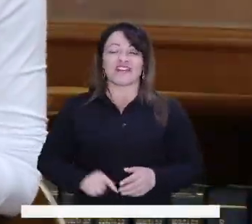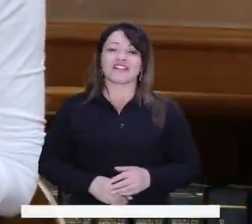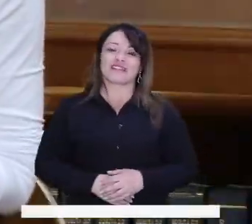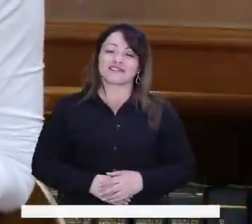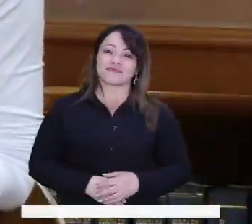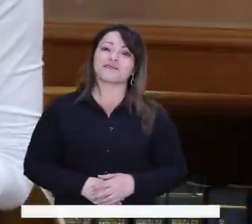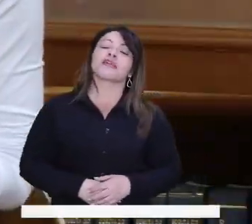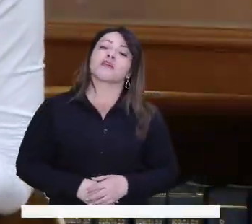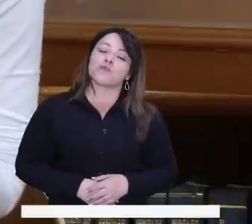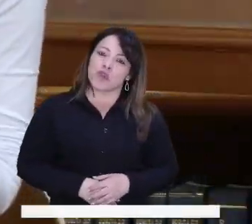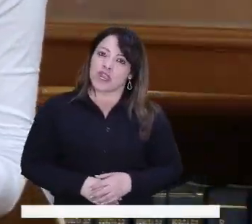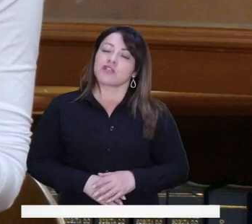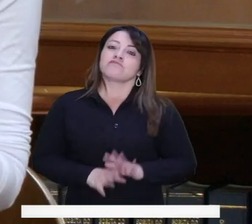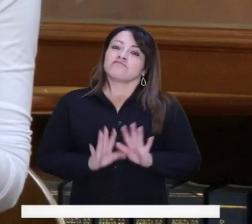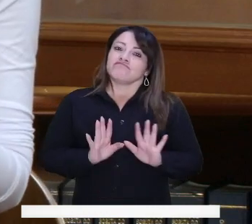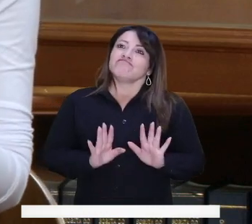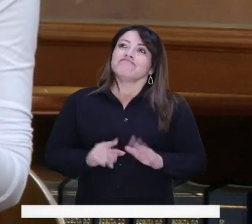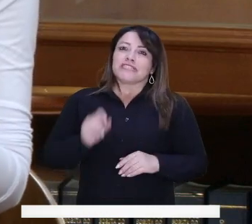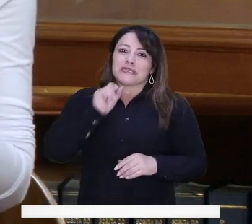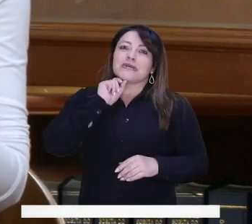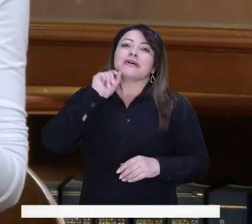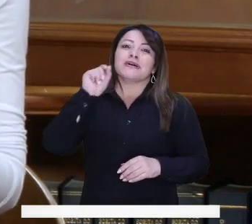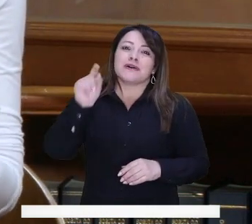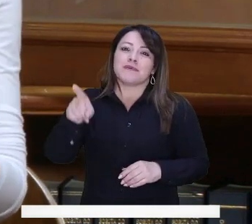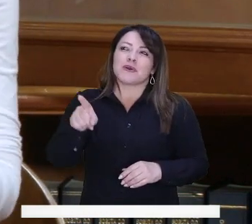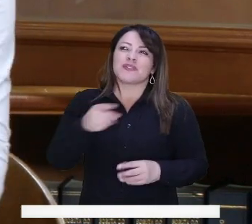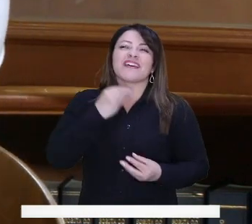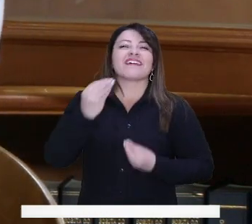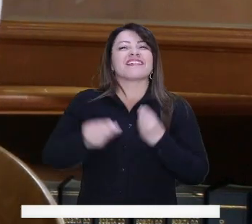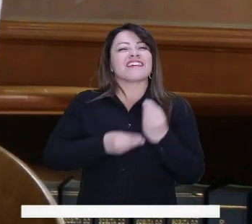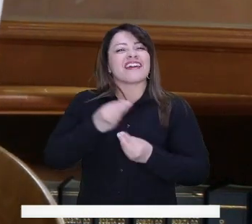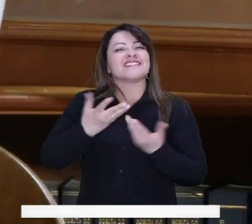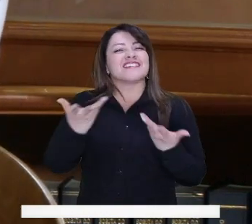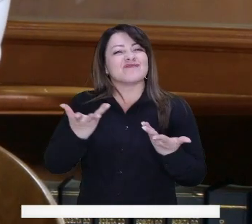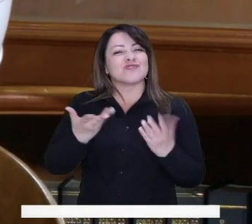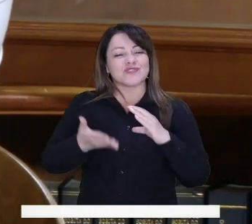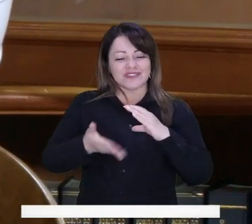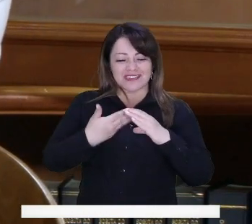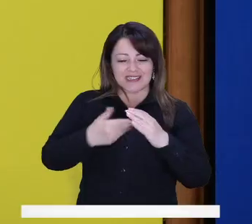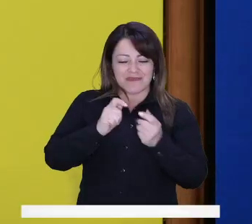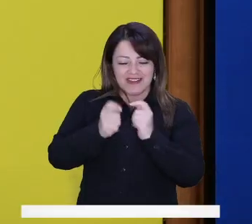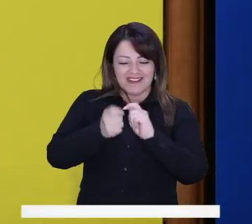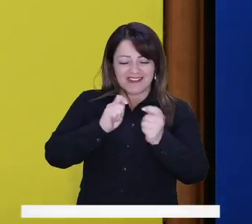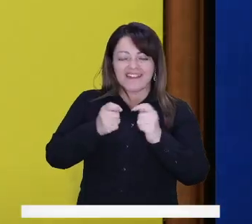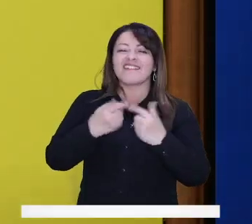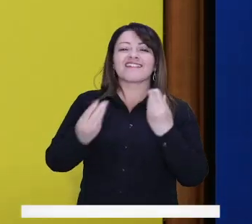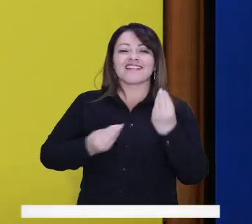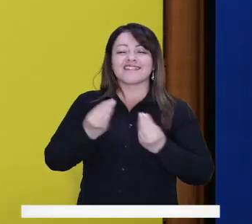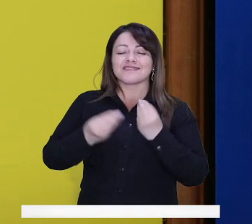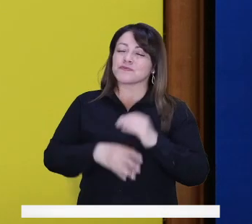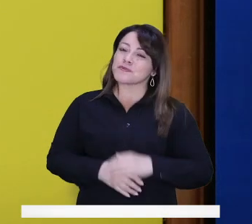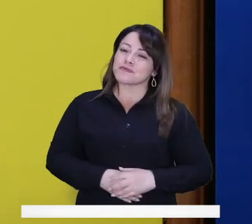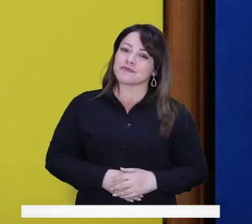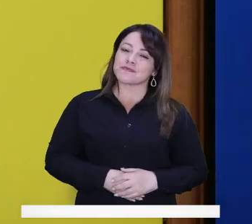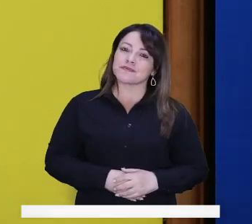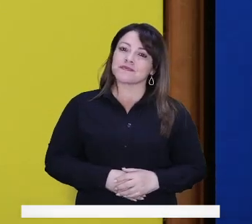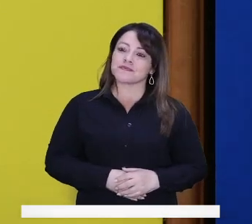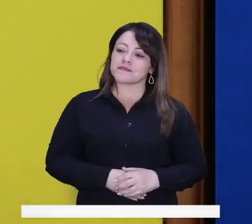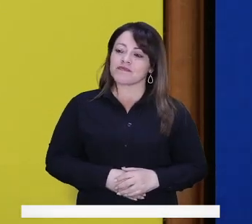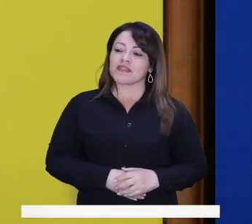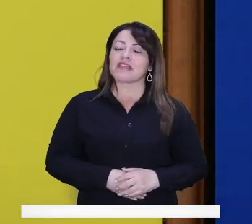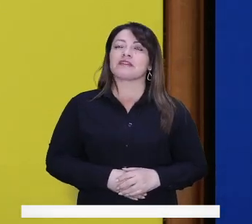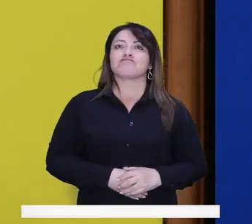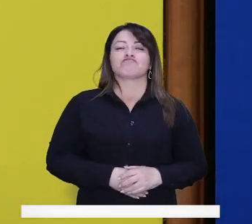muchísimas gracias y nos queda, concejales, abierta esta pregunta. ¿Qué responderles a nuestros televidentes? Miren, yo creo que acá hay